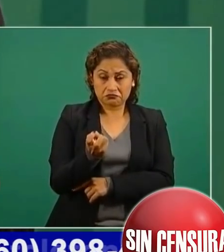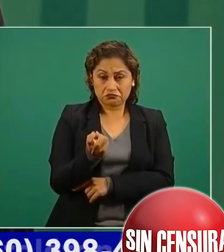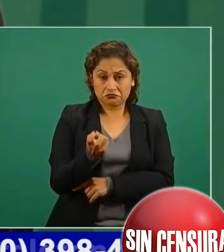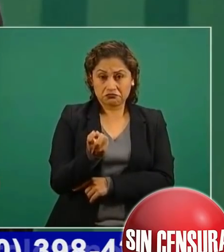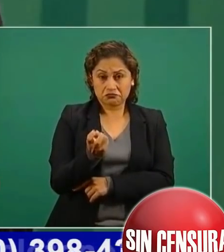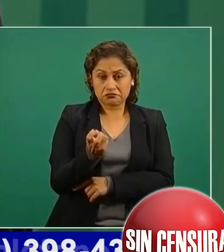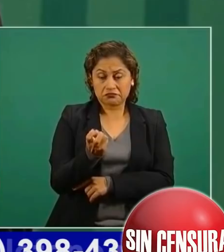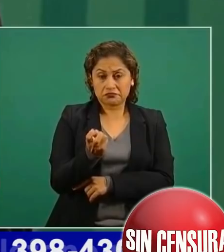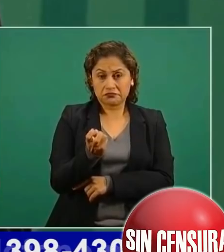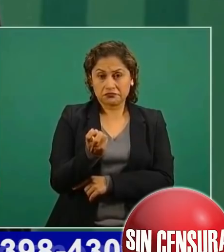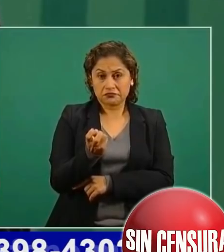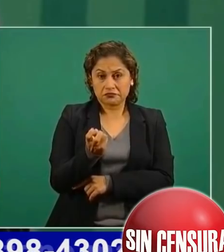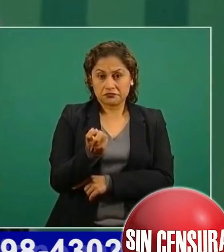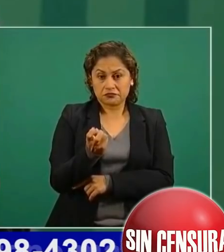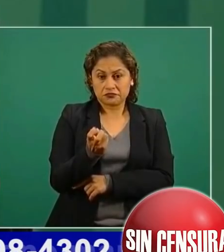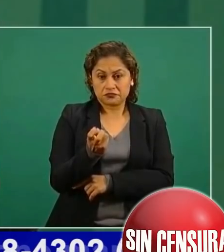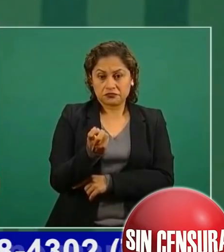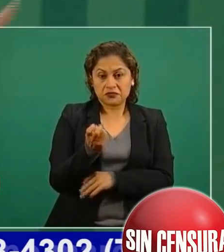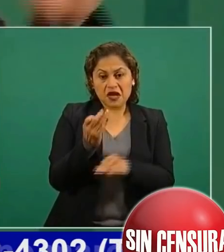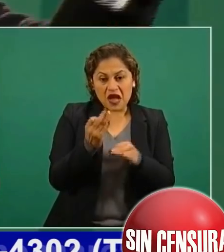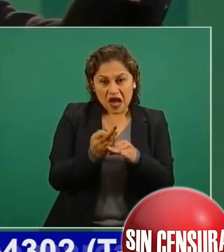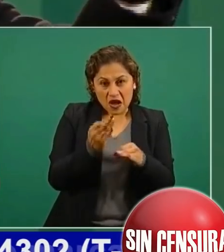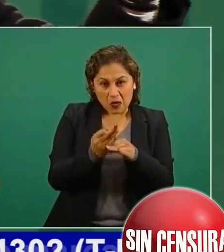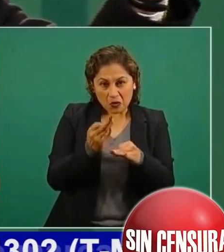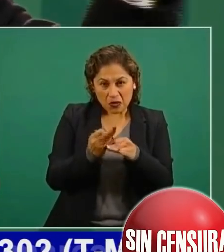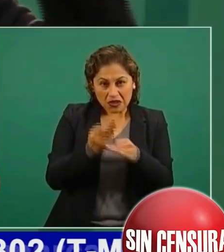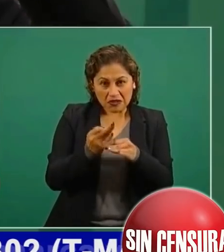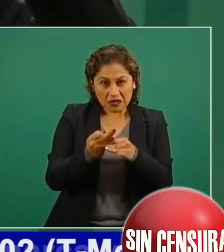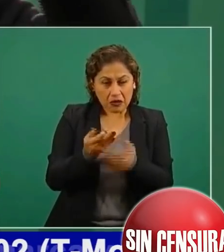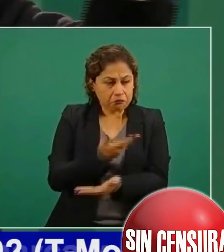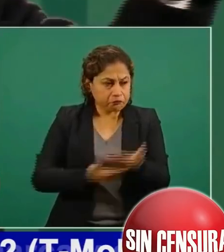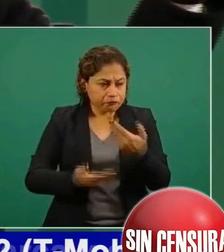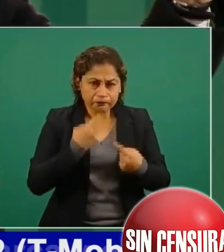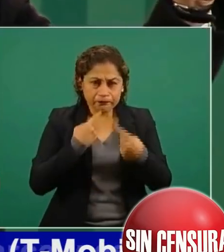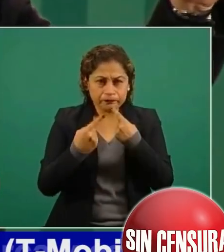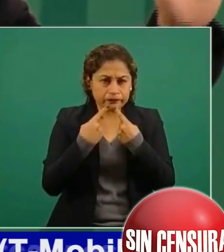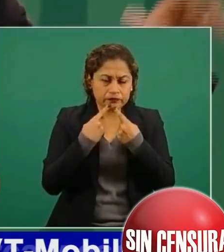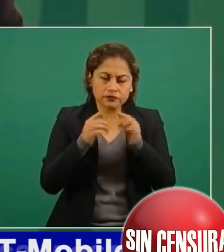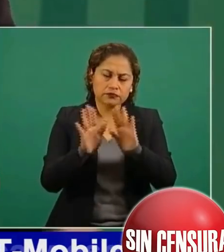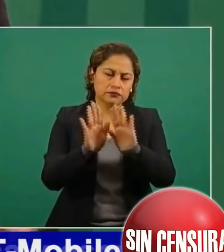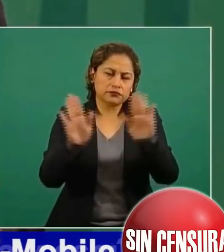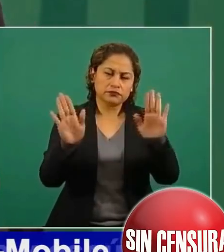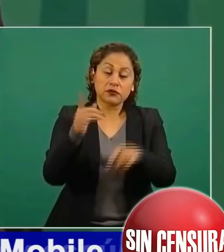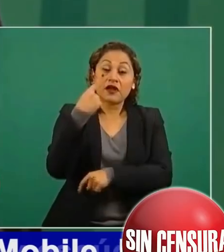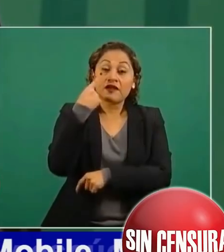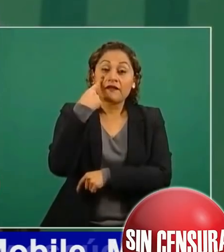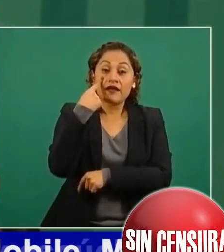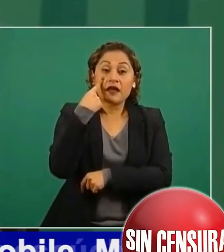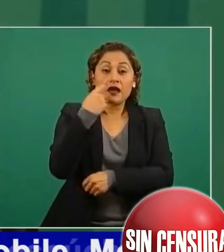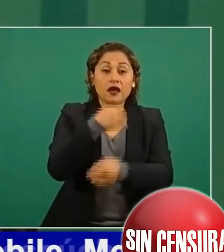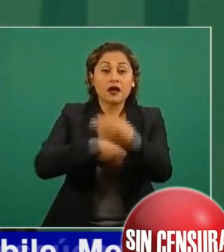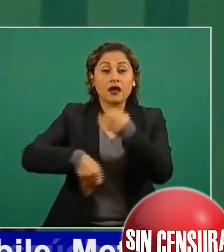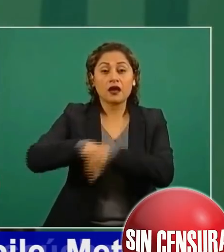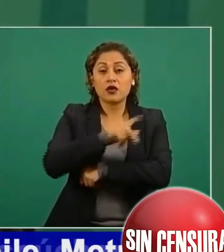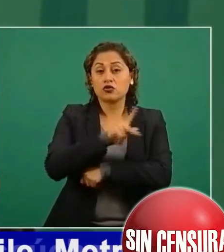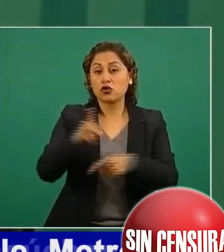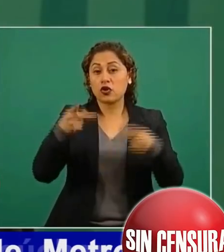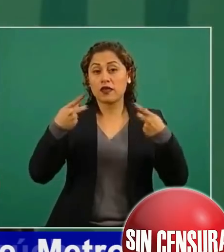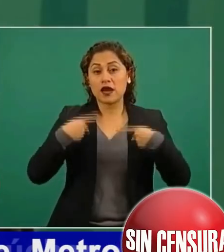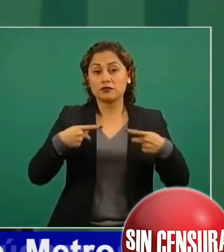deba tratarse. Somos libres y cada quien hace su